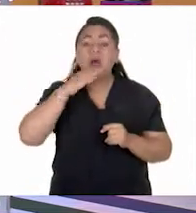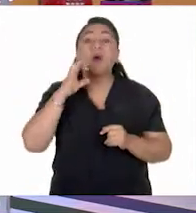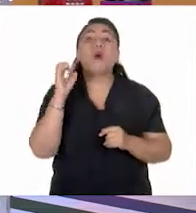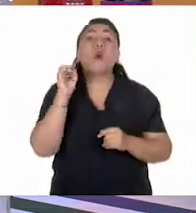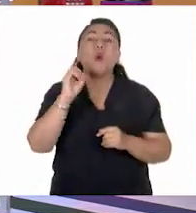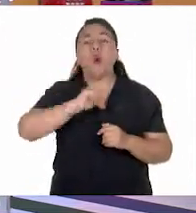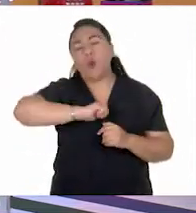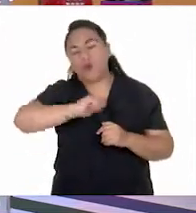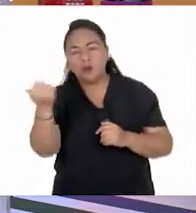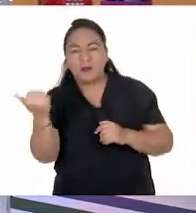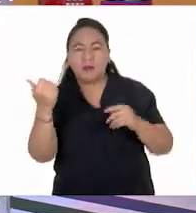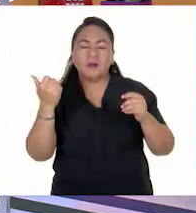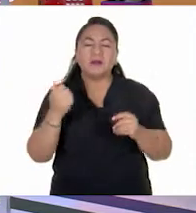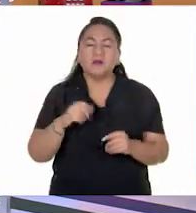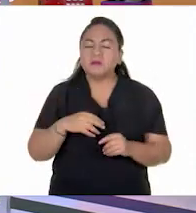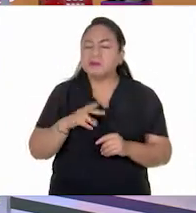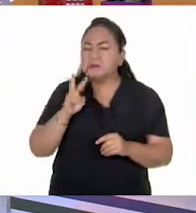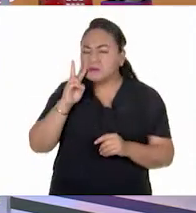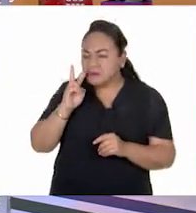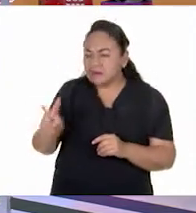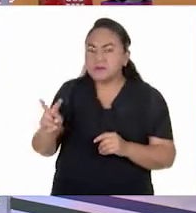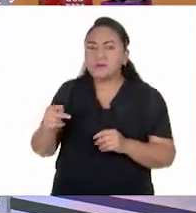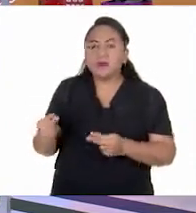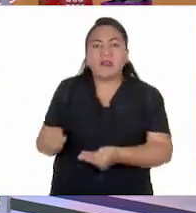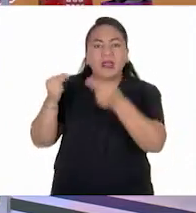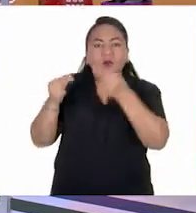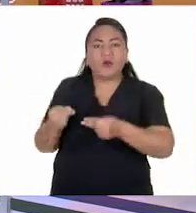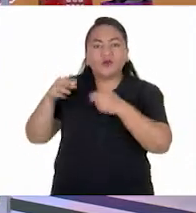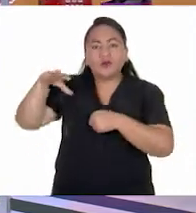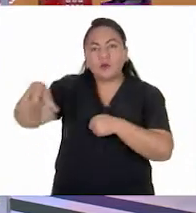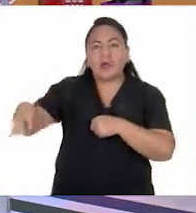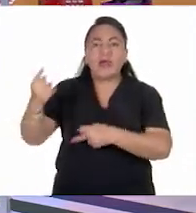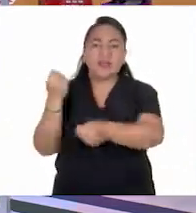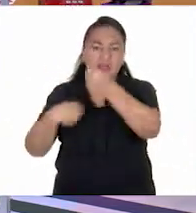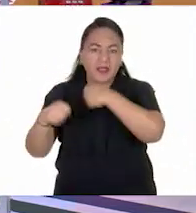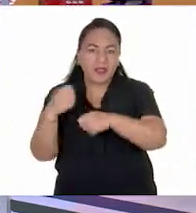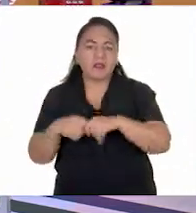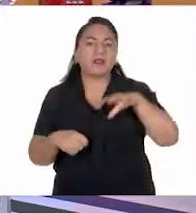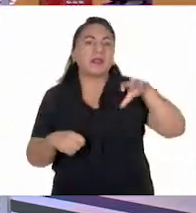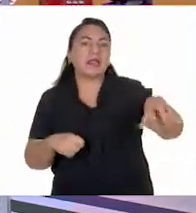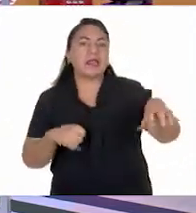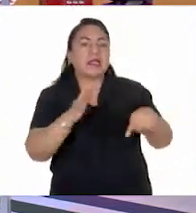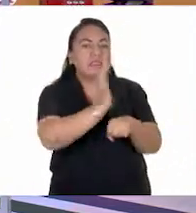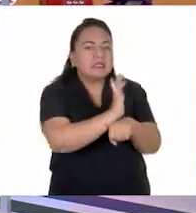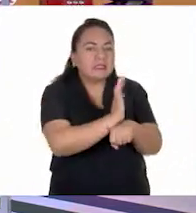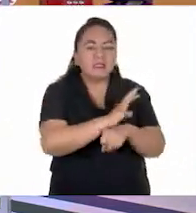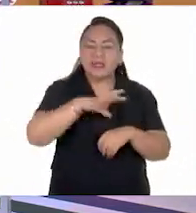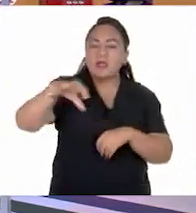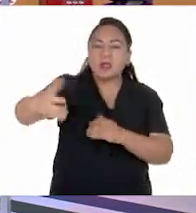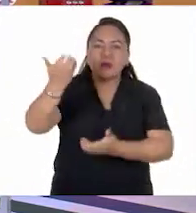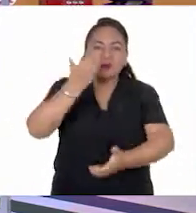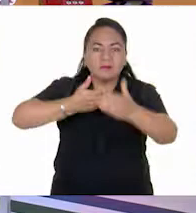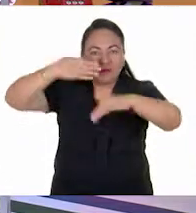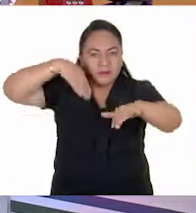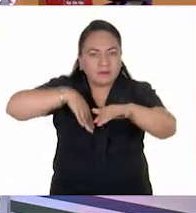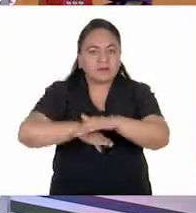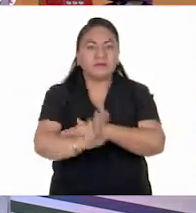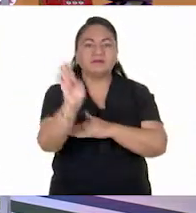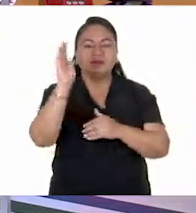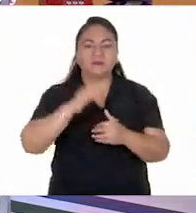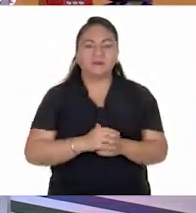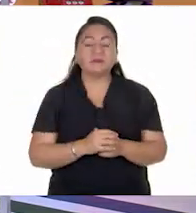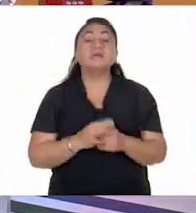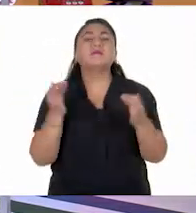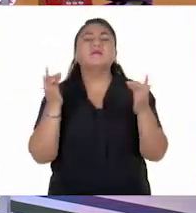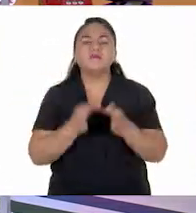lugares de referencia como, por ejemplo, negocios, una tienda, un cine, un centro comercial.